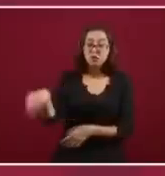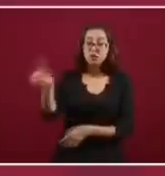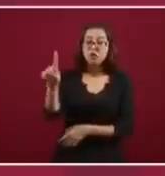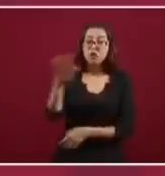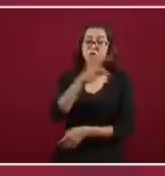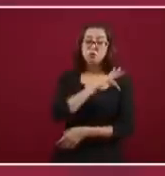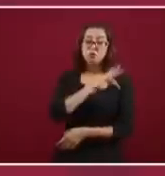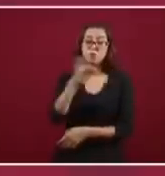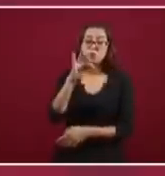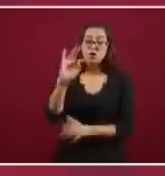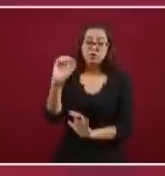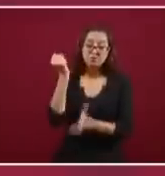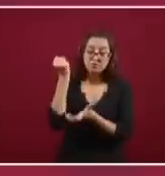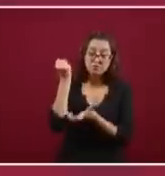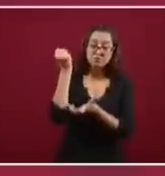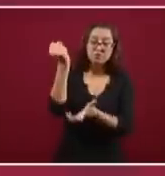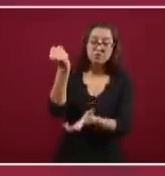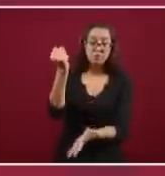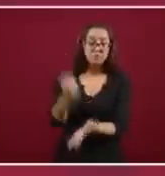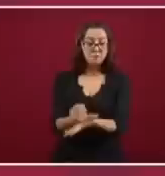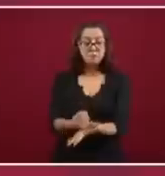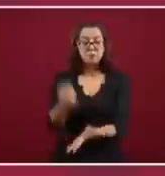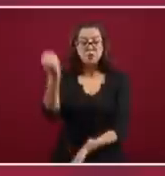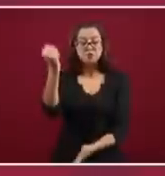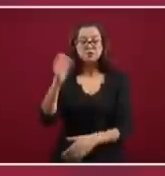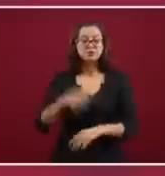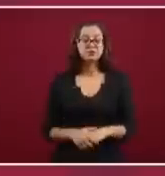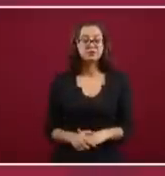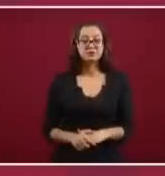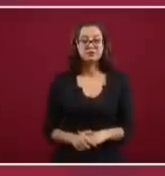es la aprobación del presupuesto.